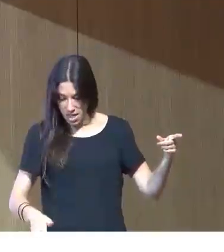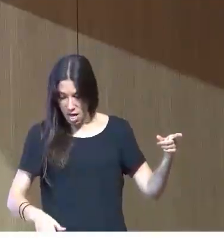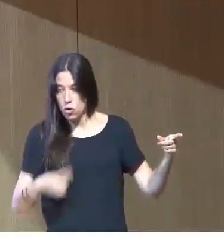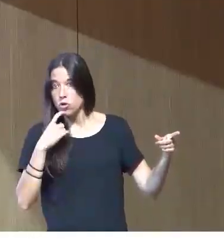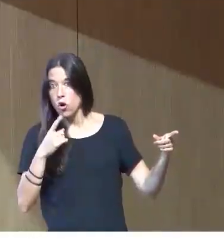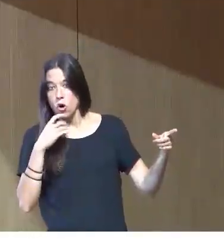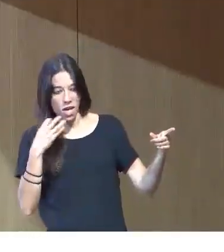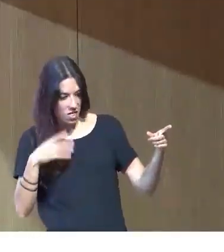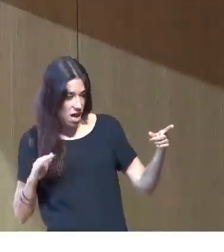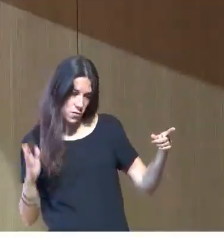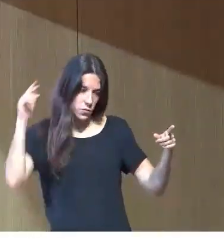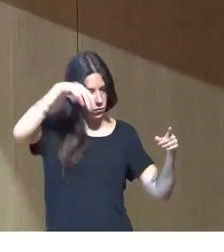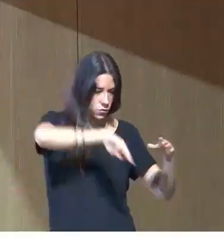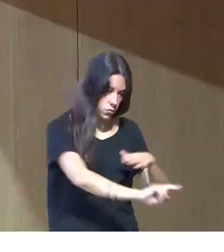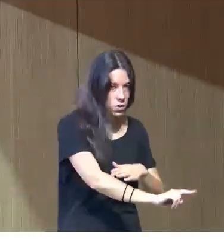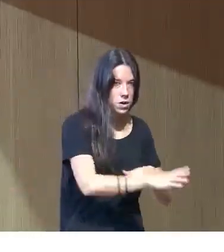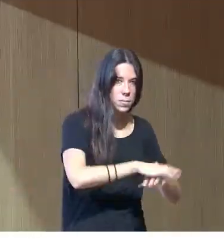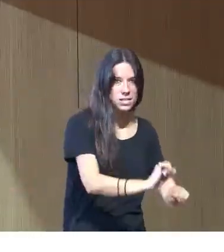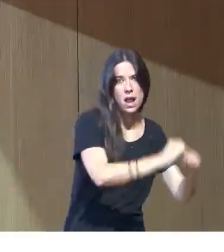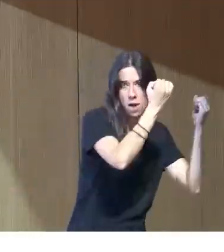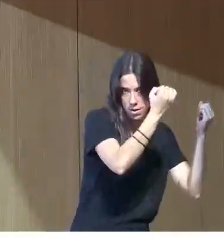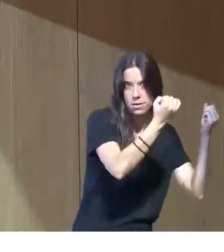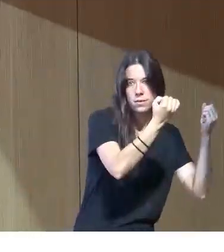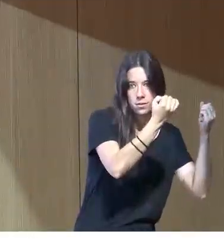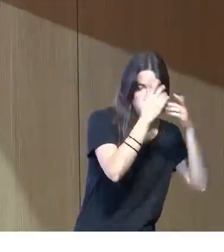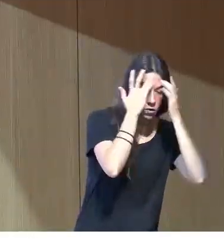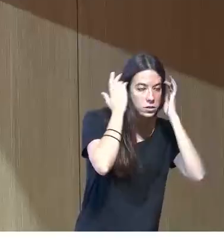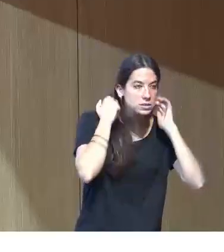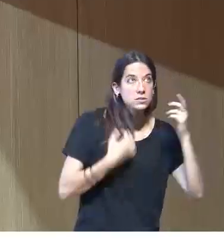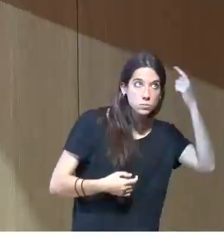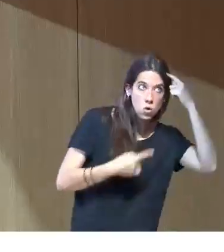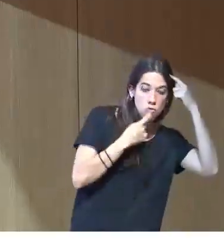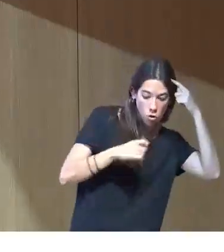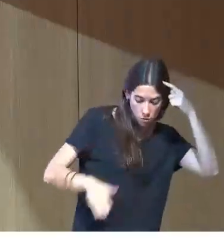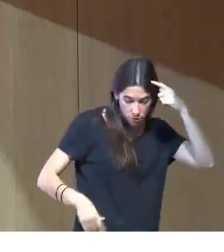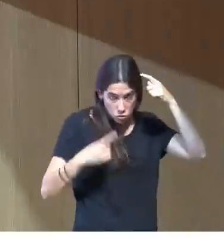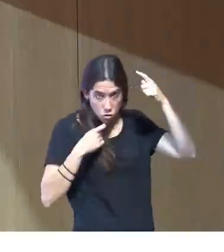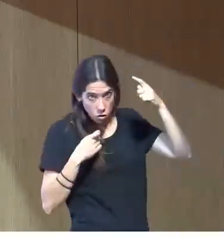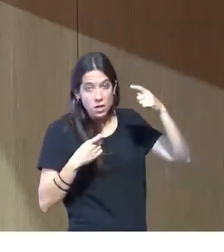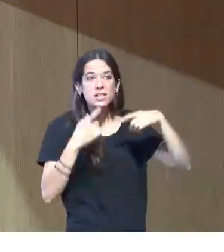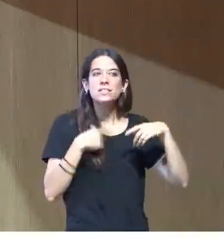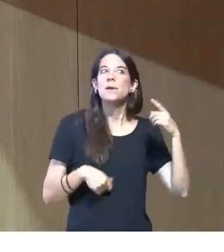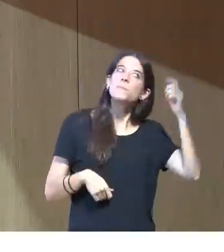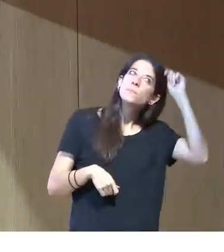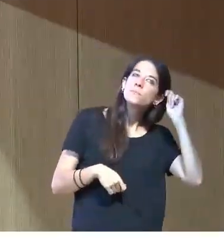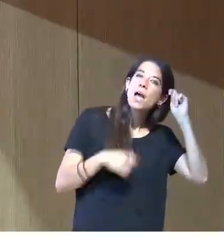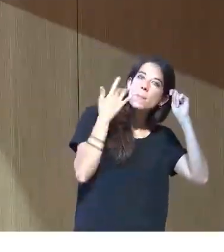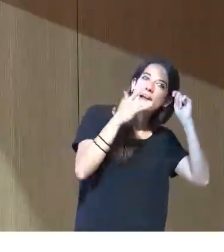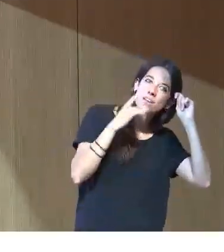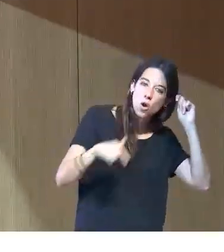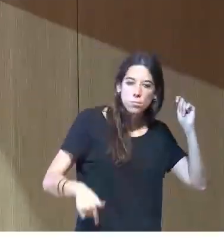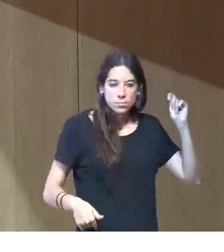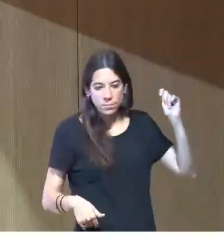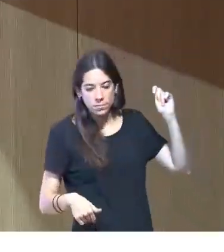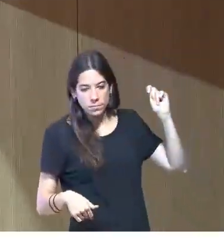se tira a la piscina y va a socorrerle No si se nos ahogó a alguien de color amarillo Pues lo mismo pero